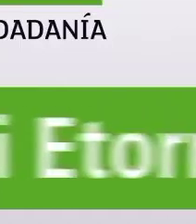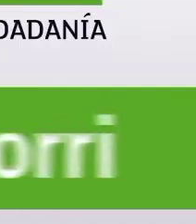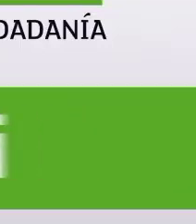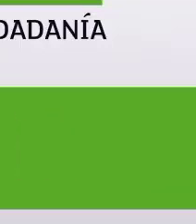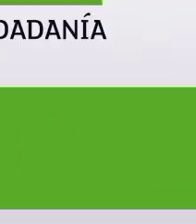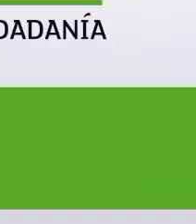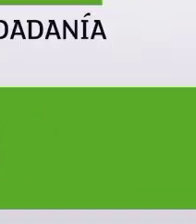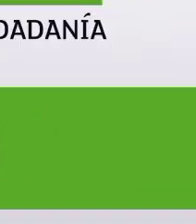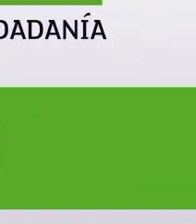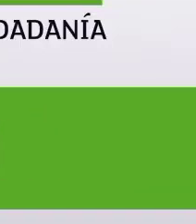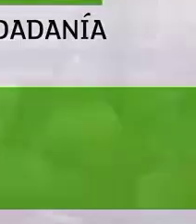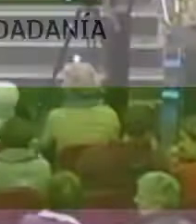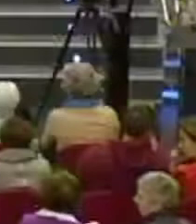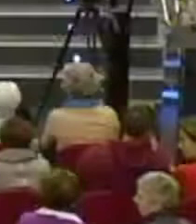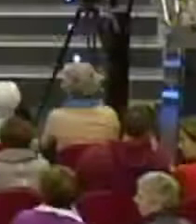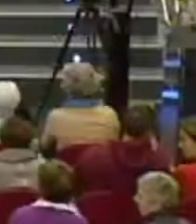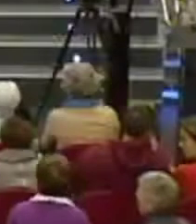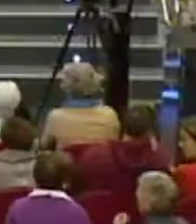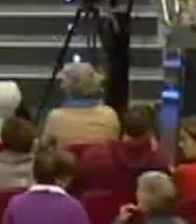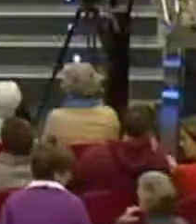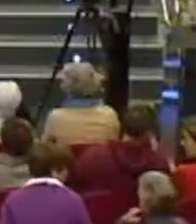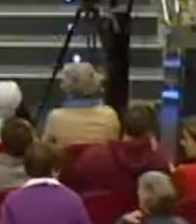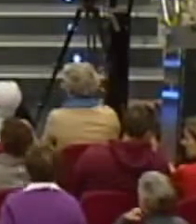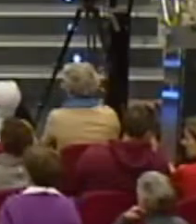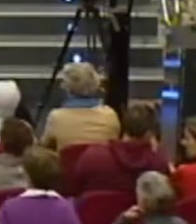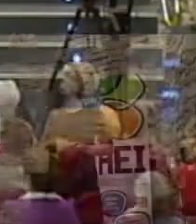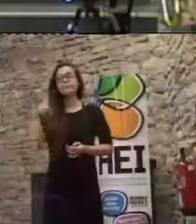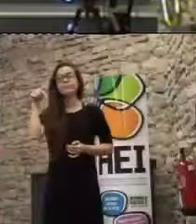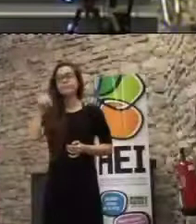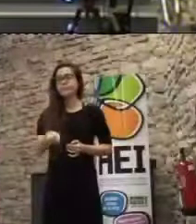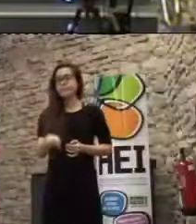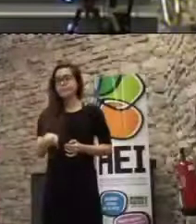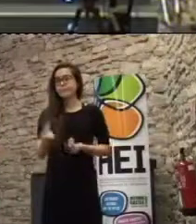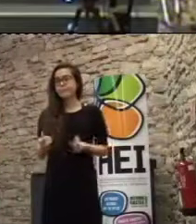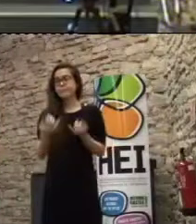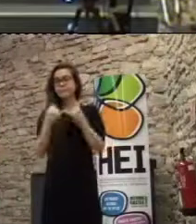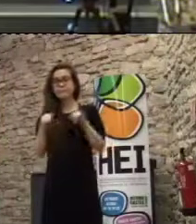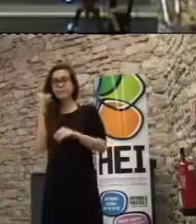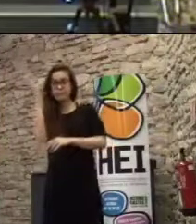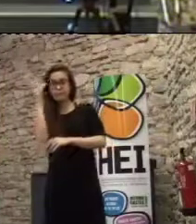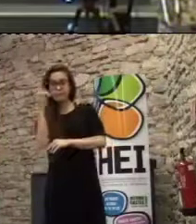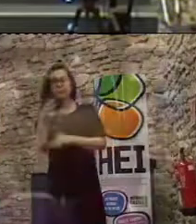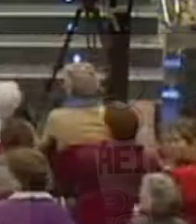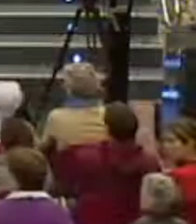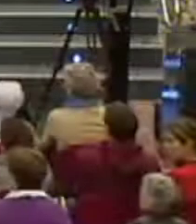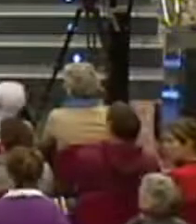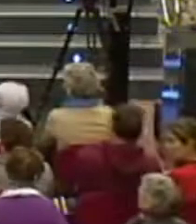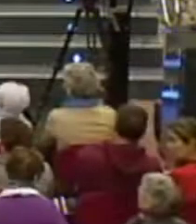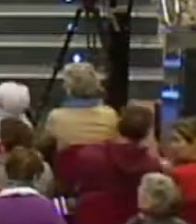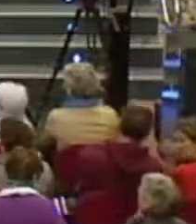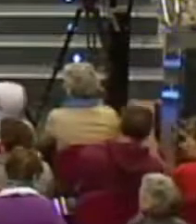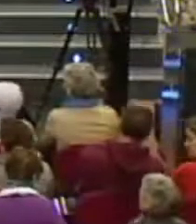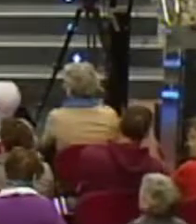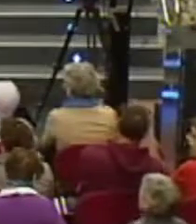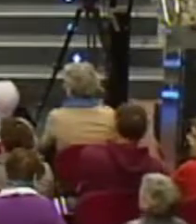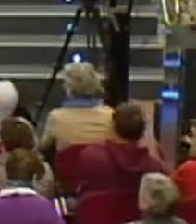buenas tardes ongi etorri aquí está el león estará gracias por venir a este acto a esta